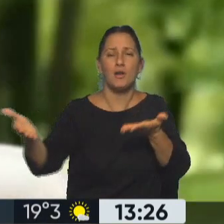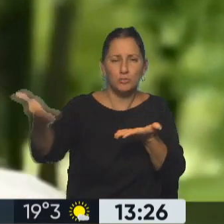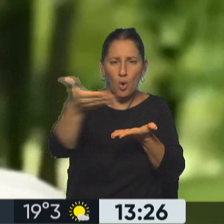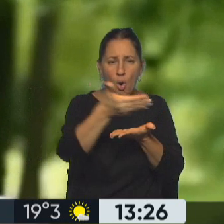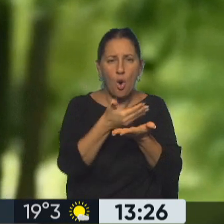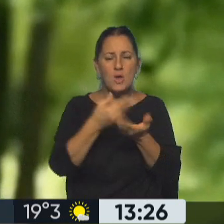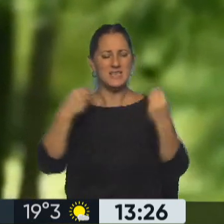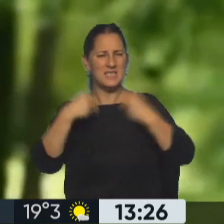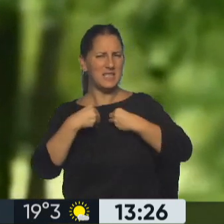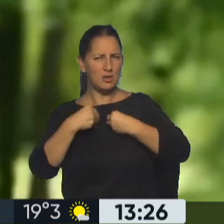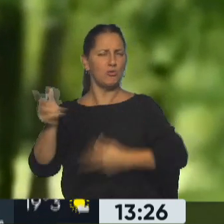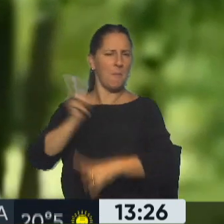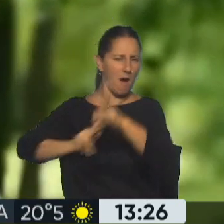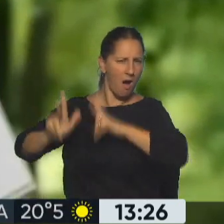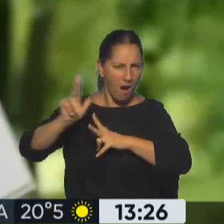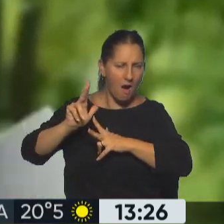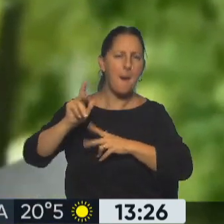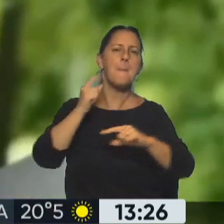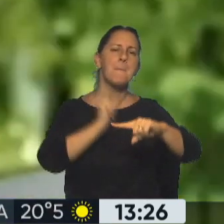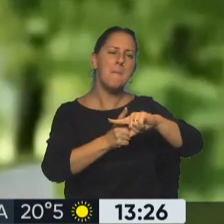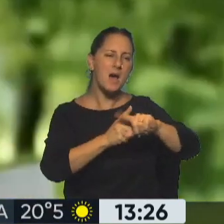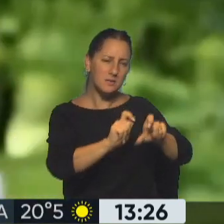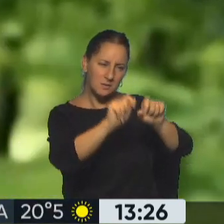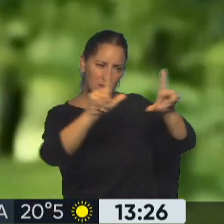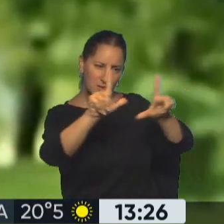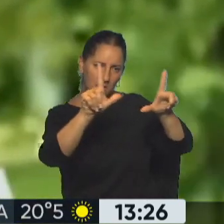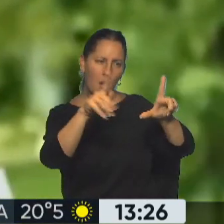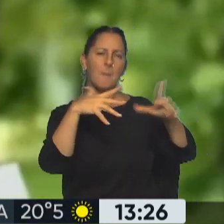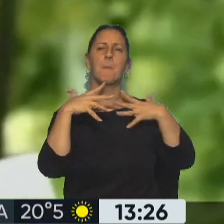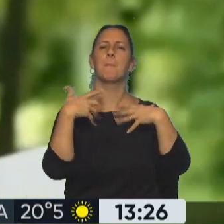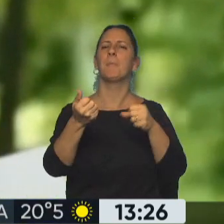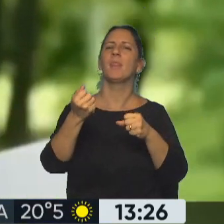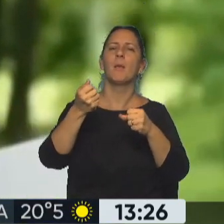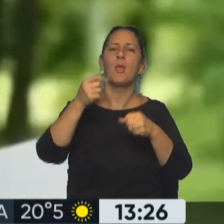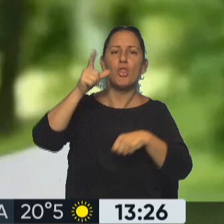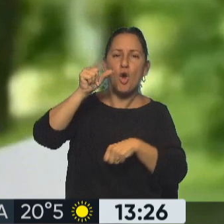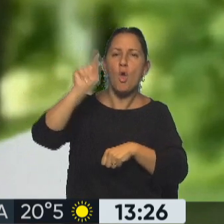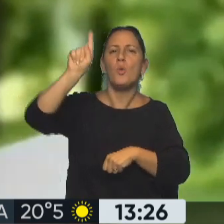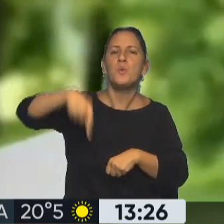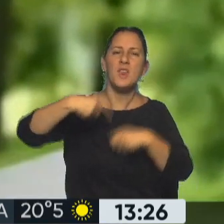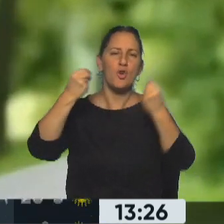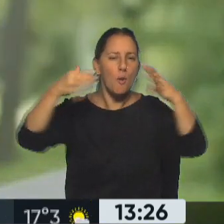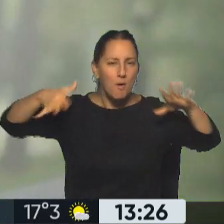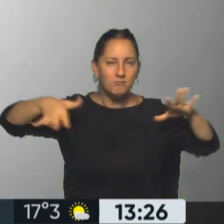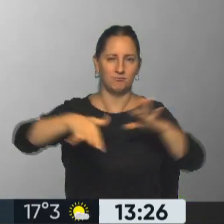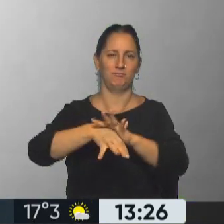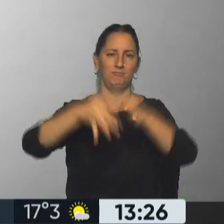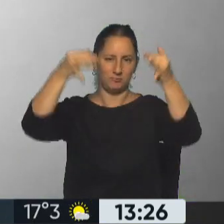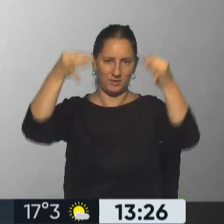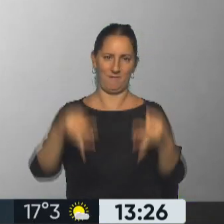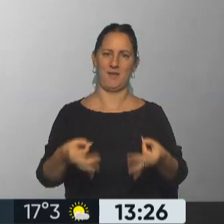los síntomas del paciente del examen físico más las imágenes y detectar Cuál es el origen preciso y así poder